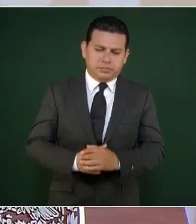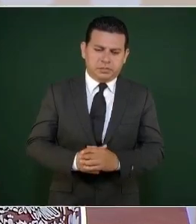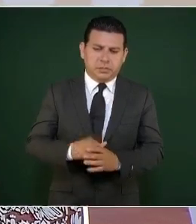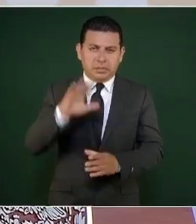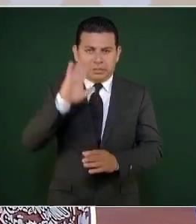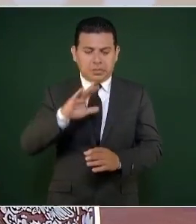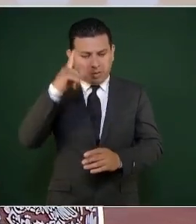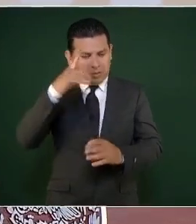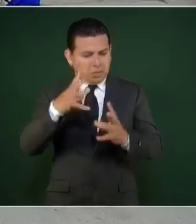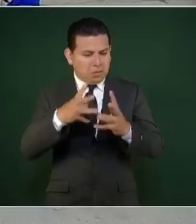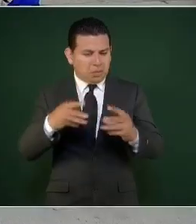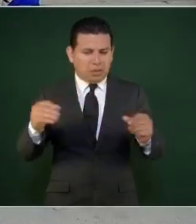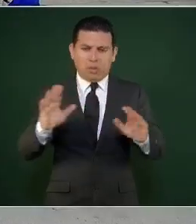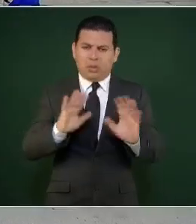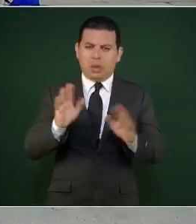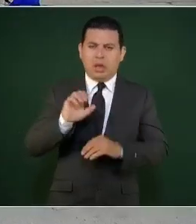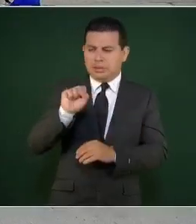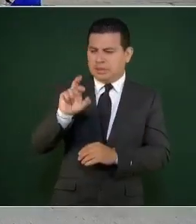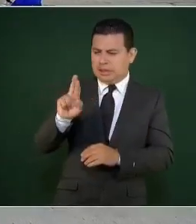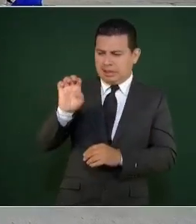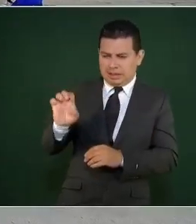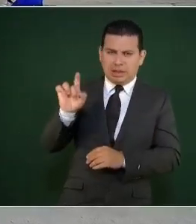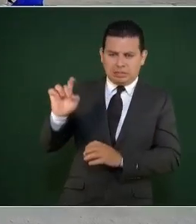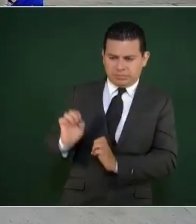la secretaria de Relaciones Exteriores.